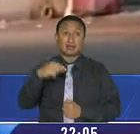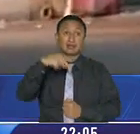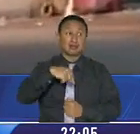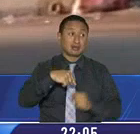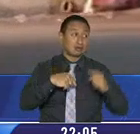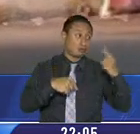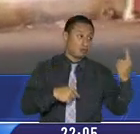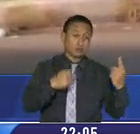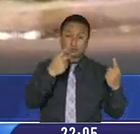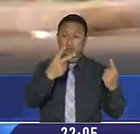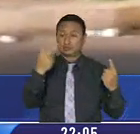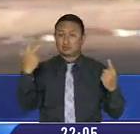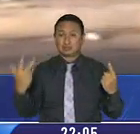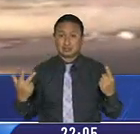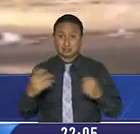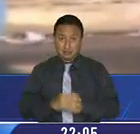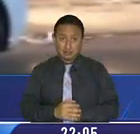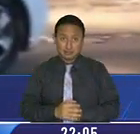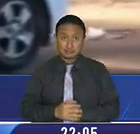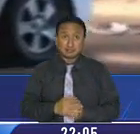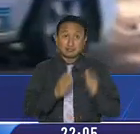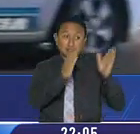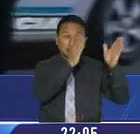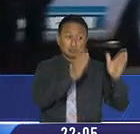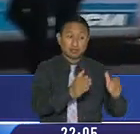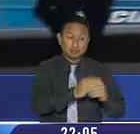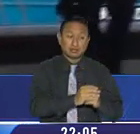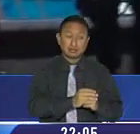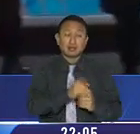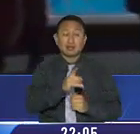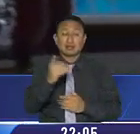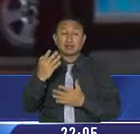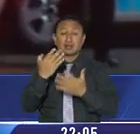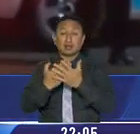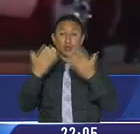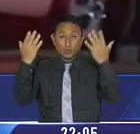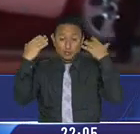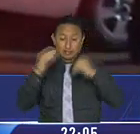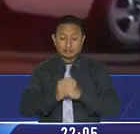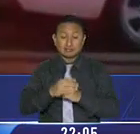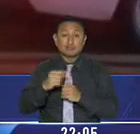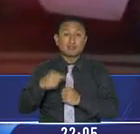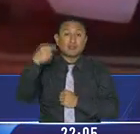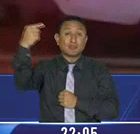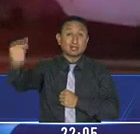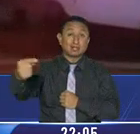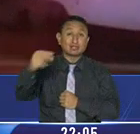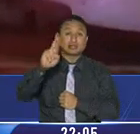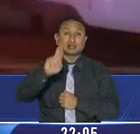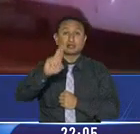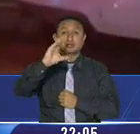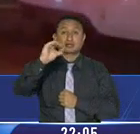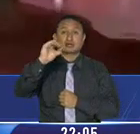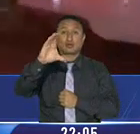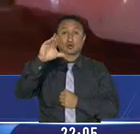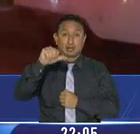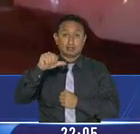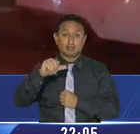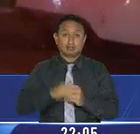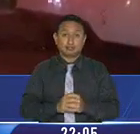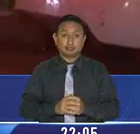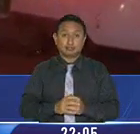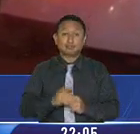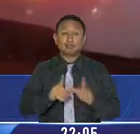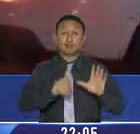la cárcel regional, al lado la cárcel de la penitenciaría, y La Roca queda en la parte posterior, donde han trasladado a